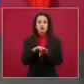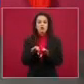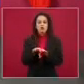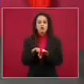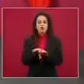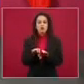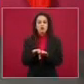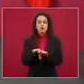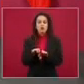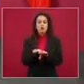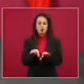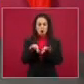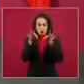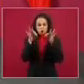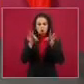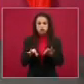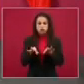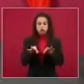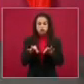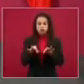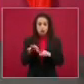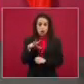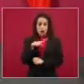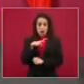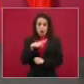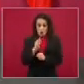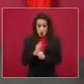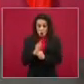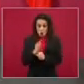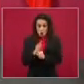está realmente la situación.